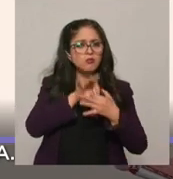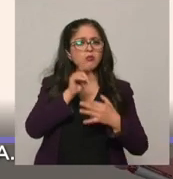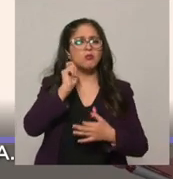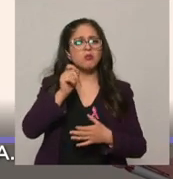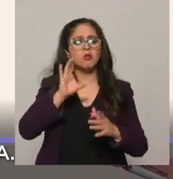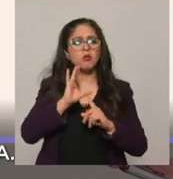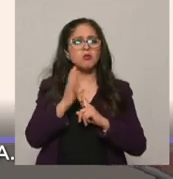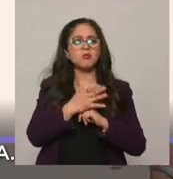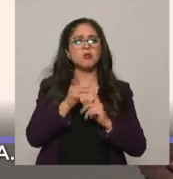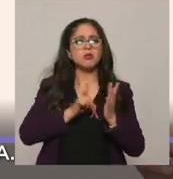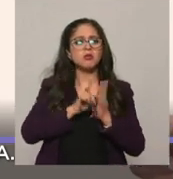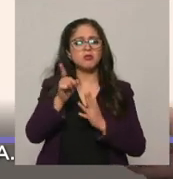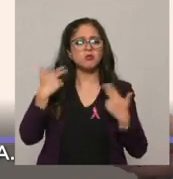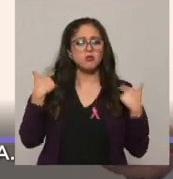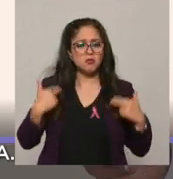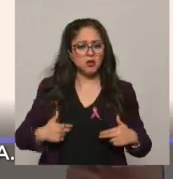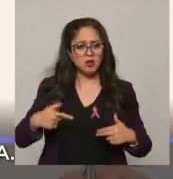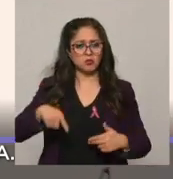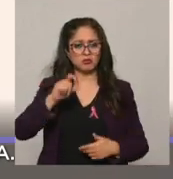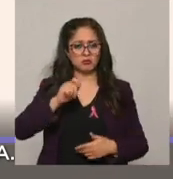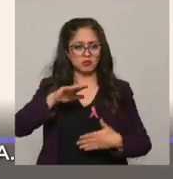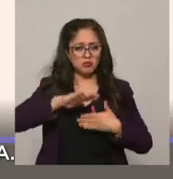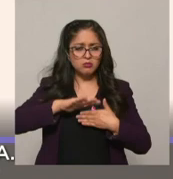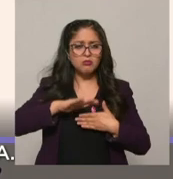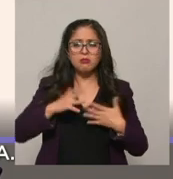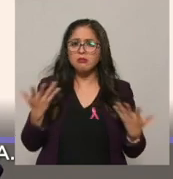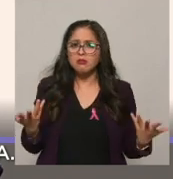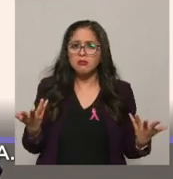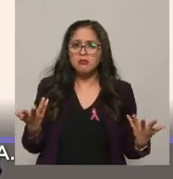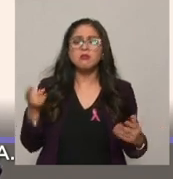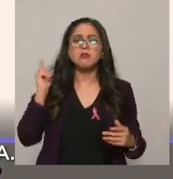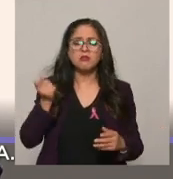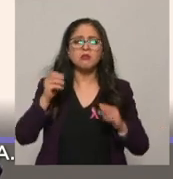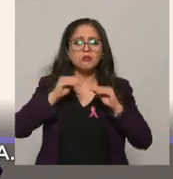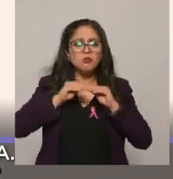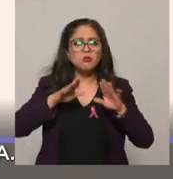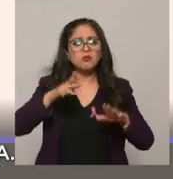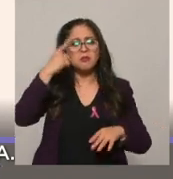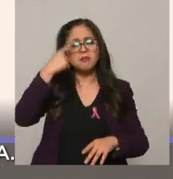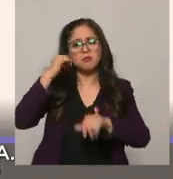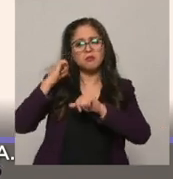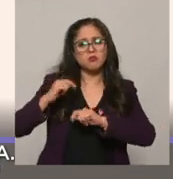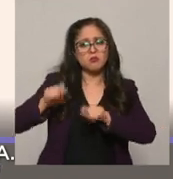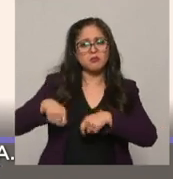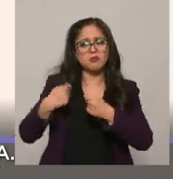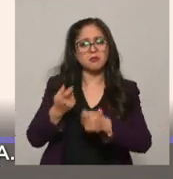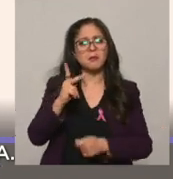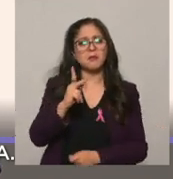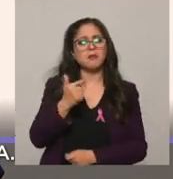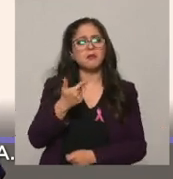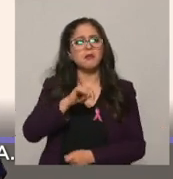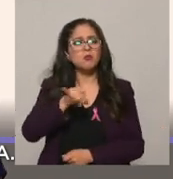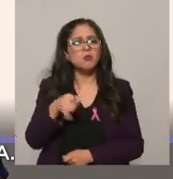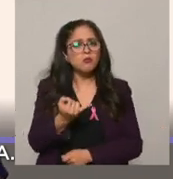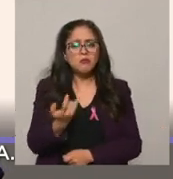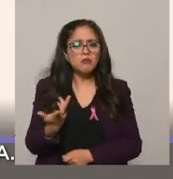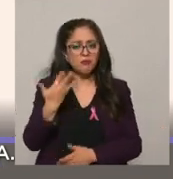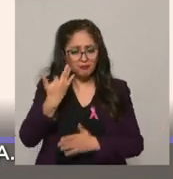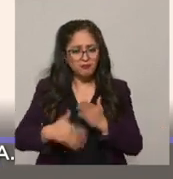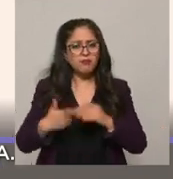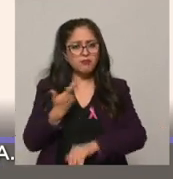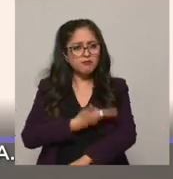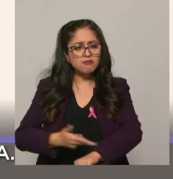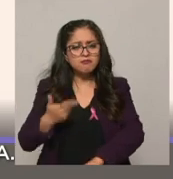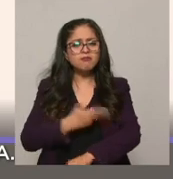Comisión de Derechos Humanos del DF, pues emitida para la Procuraduría, efectivamente no estaban llevando a cabo